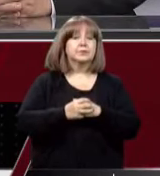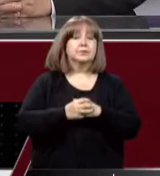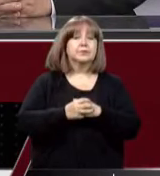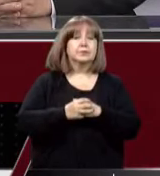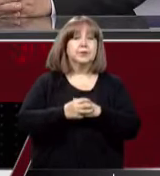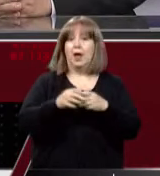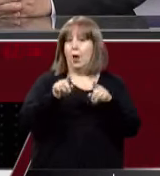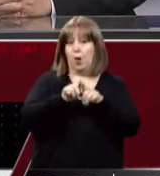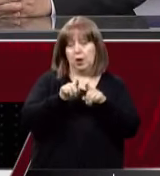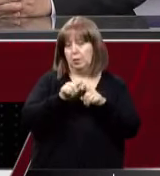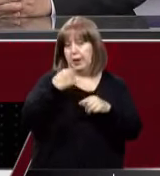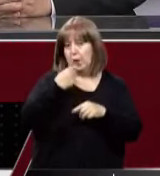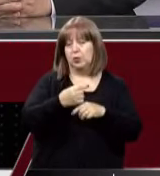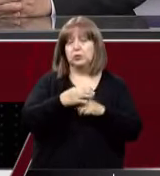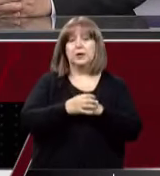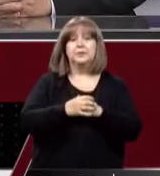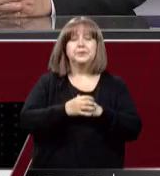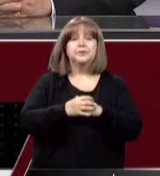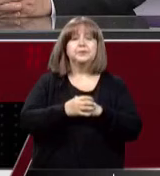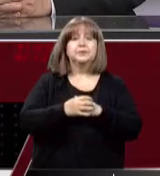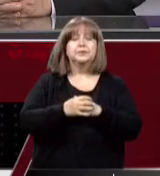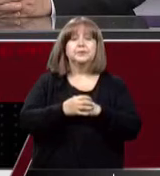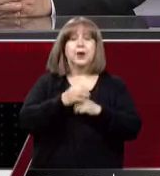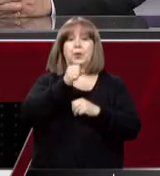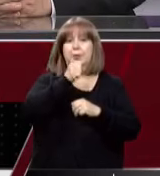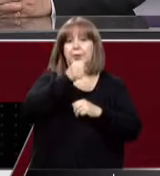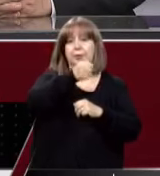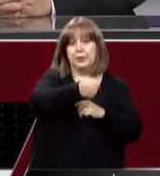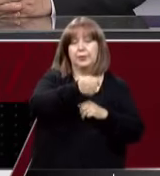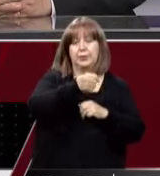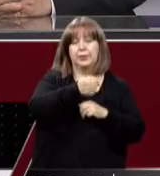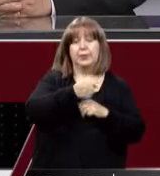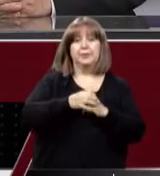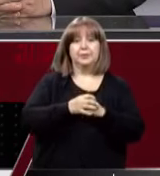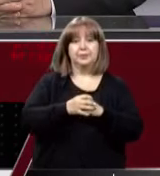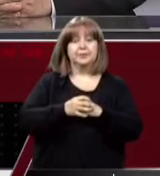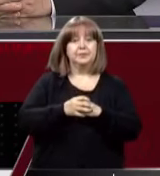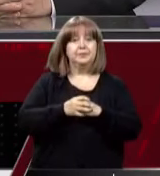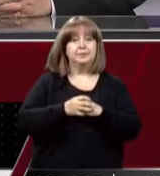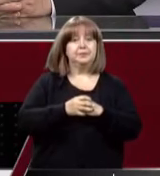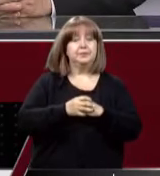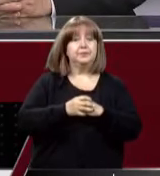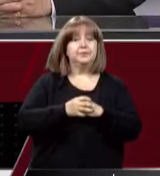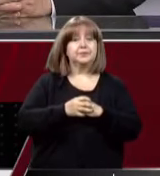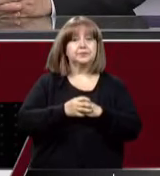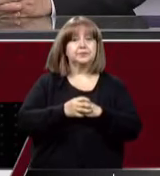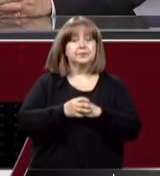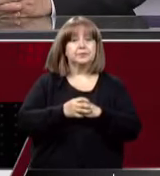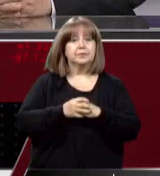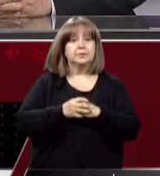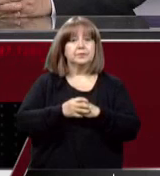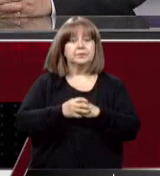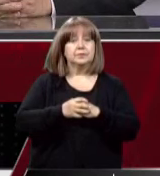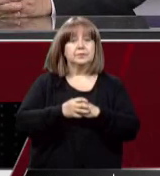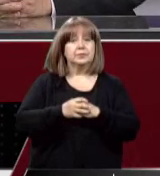¿Alguno de ellos te preguntó si el niño había ingerido algo, si había posibilidades de que fuese un envenenamiento? ¿Te